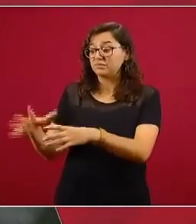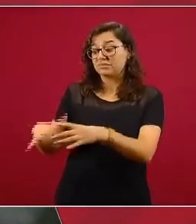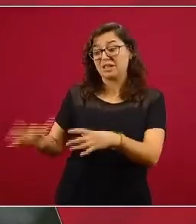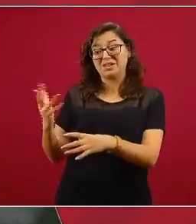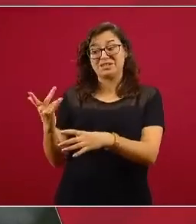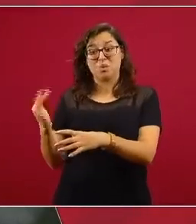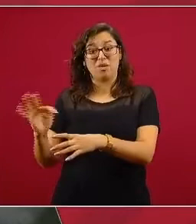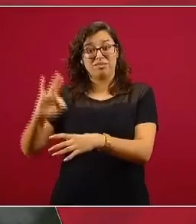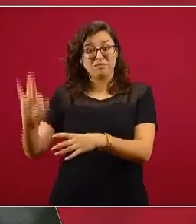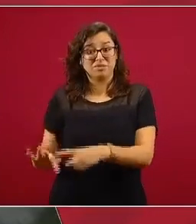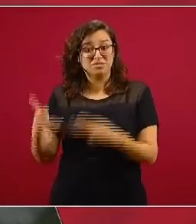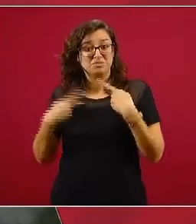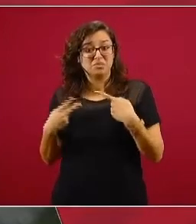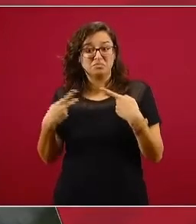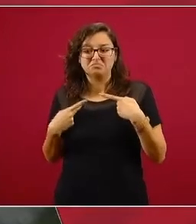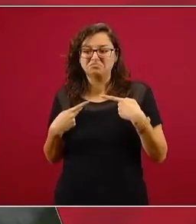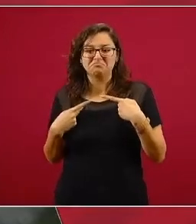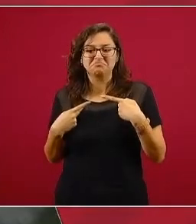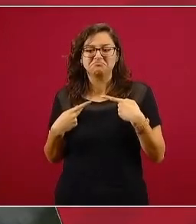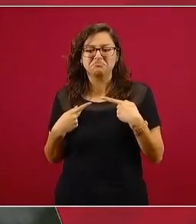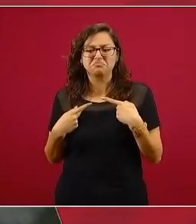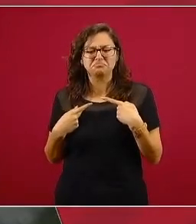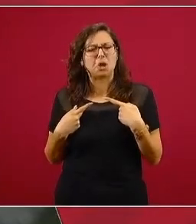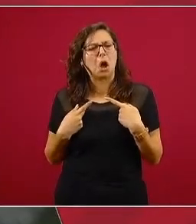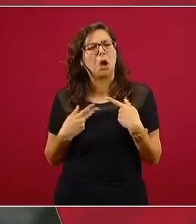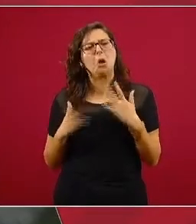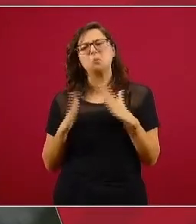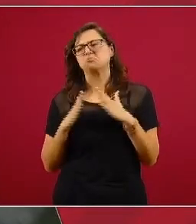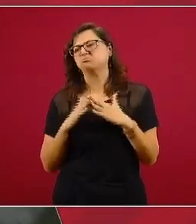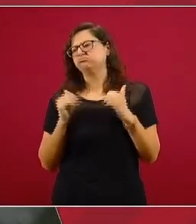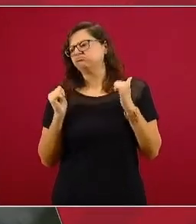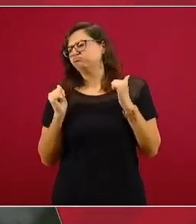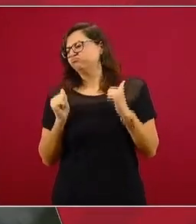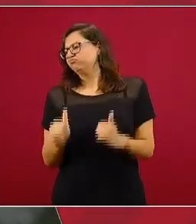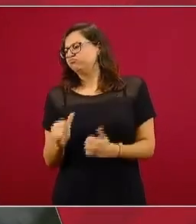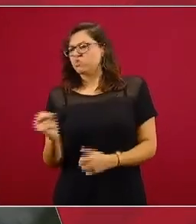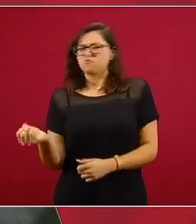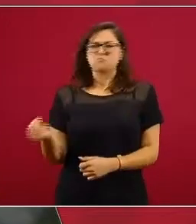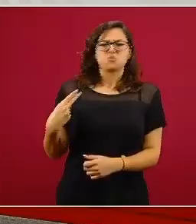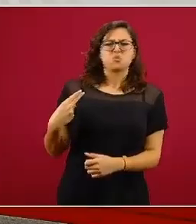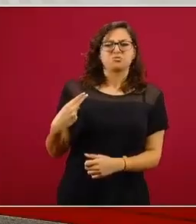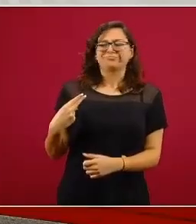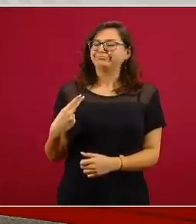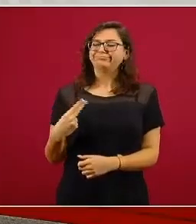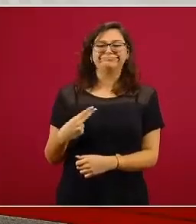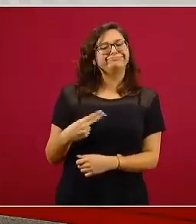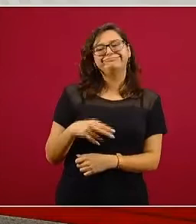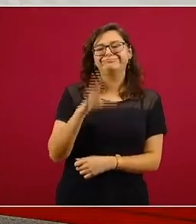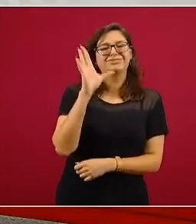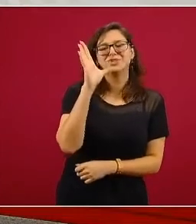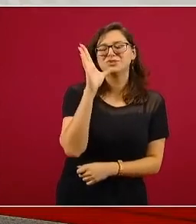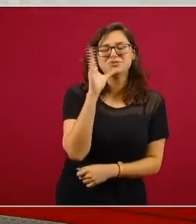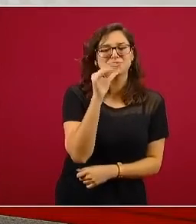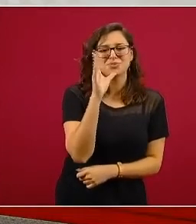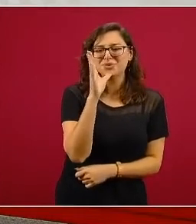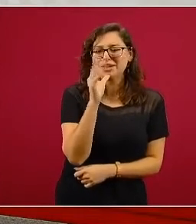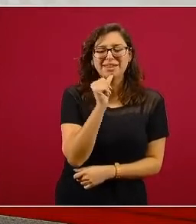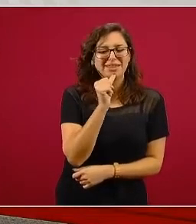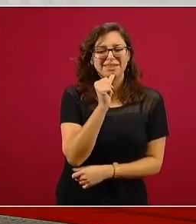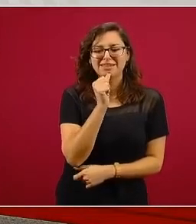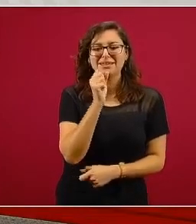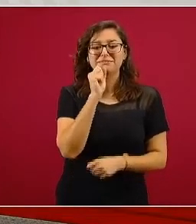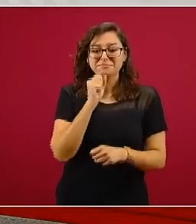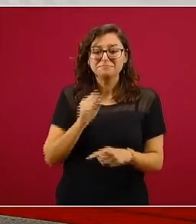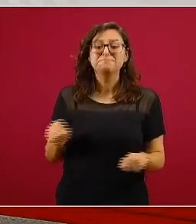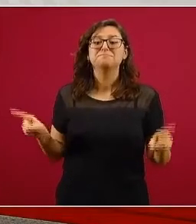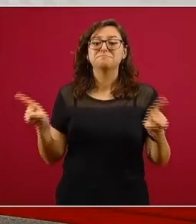de la población, que no se puede dar el lujo de quedarse en casa. Esto incluye también otro componente